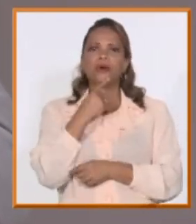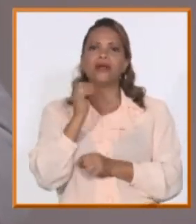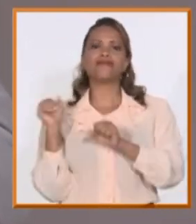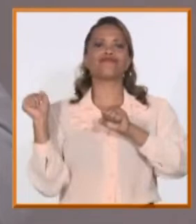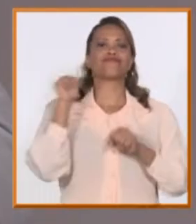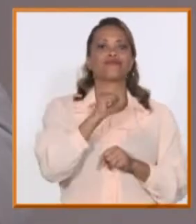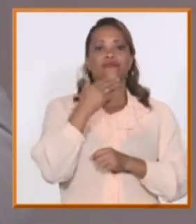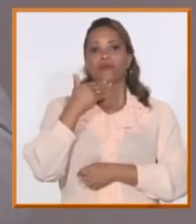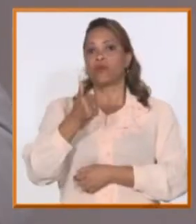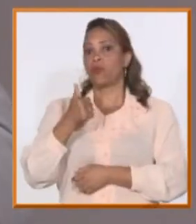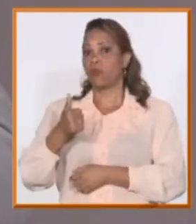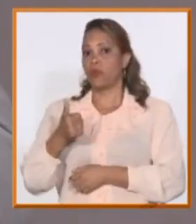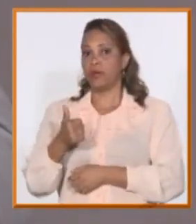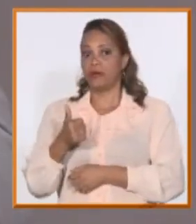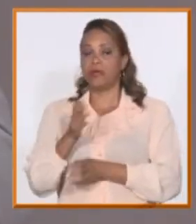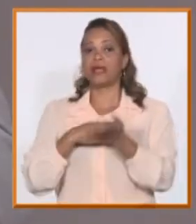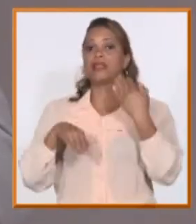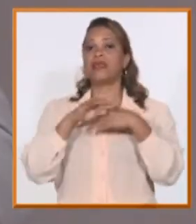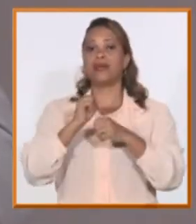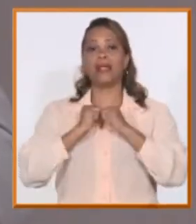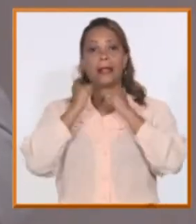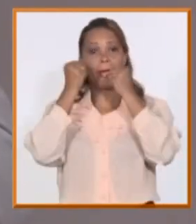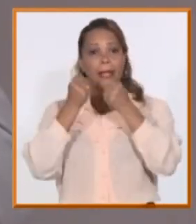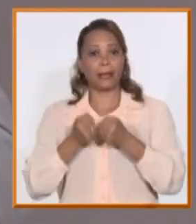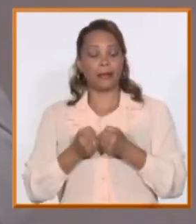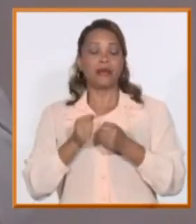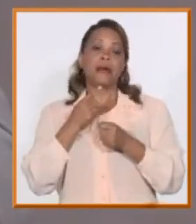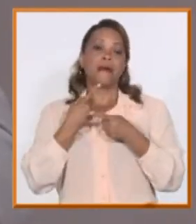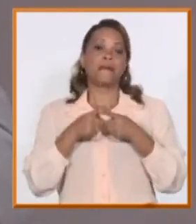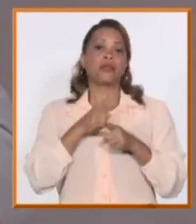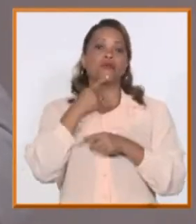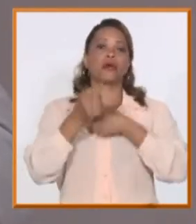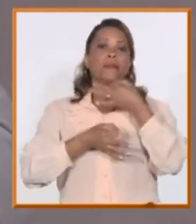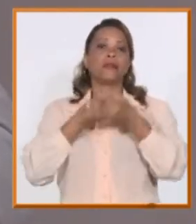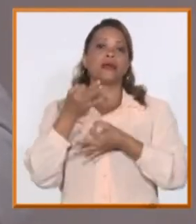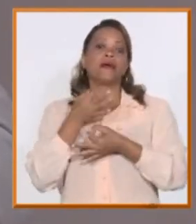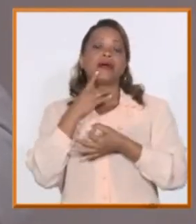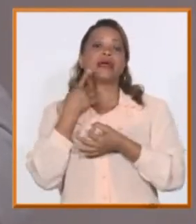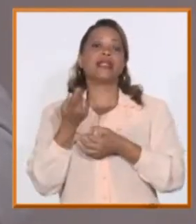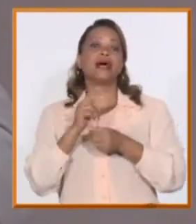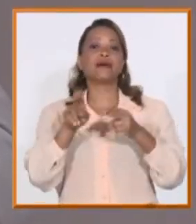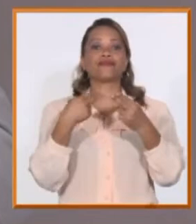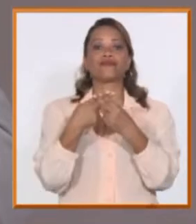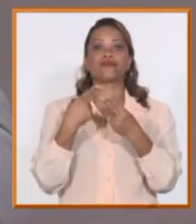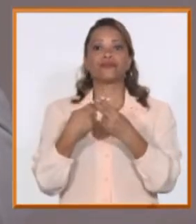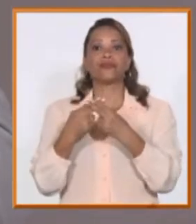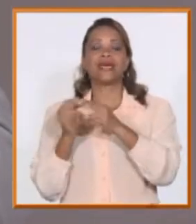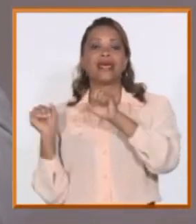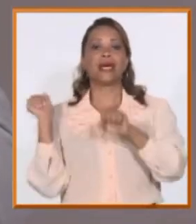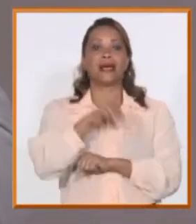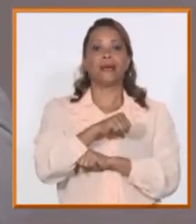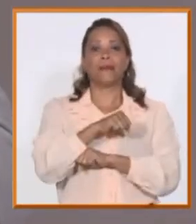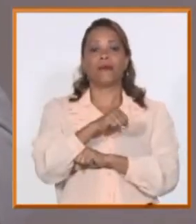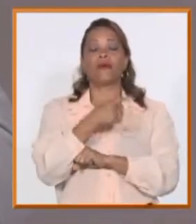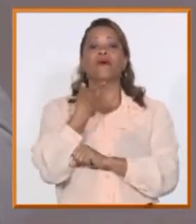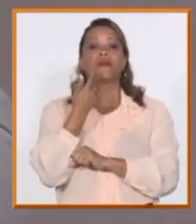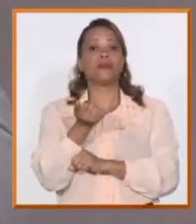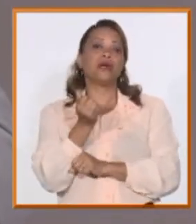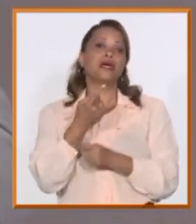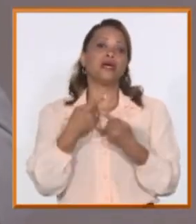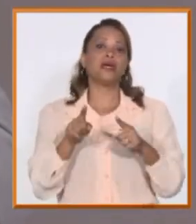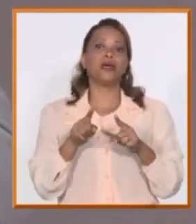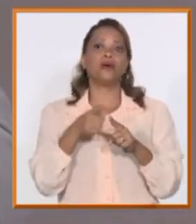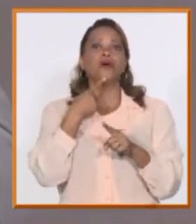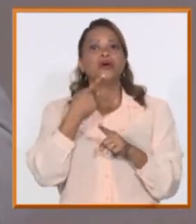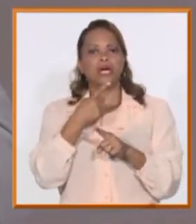Es decir, exacto, el nivel es muy fuerte y además, lo que mencionaba Angélica, sus combates ganados todos por Ipón, pero es que esto evidentemente, quizás profe Manso